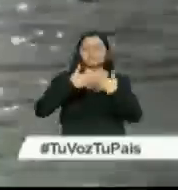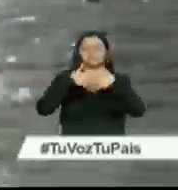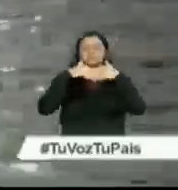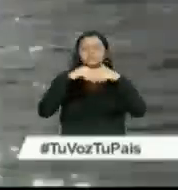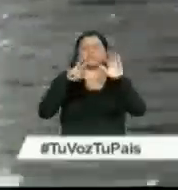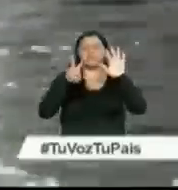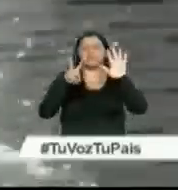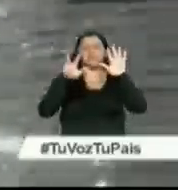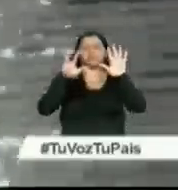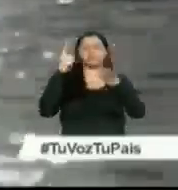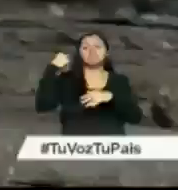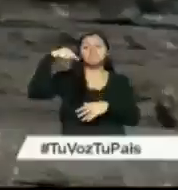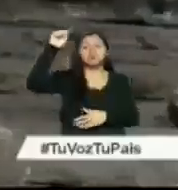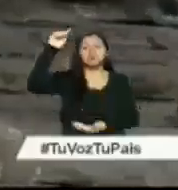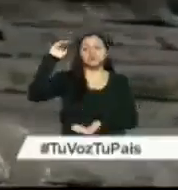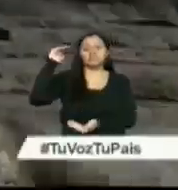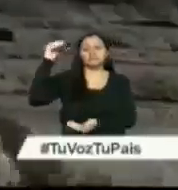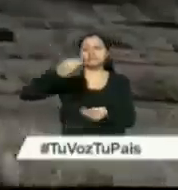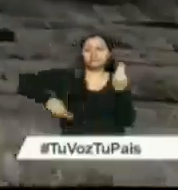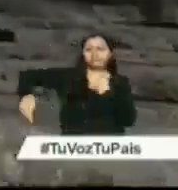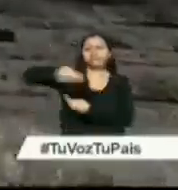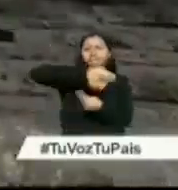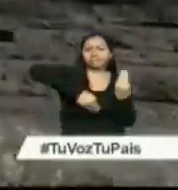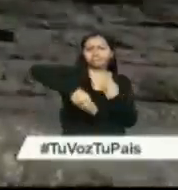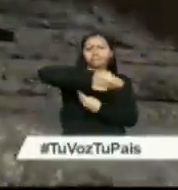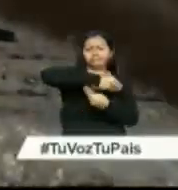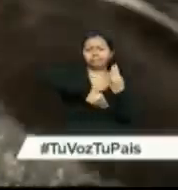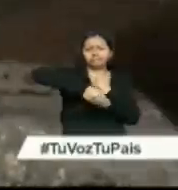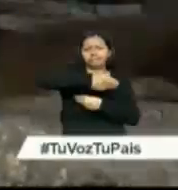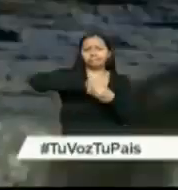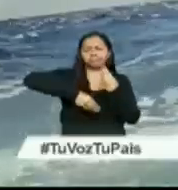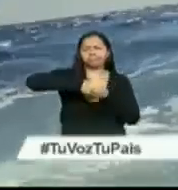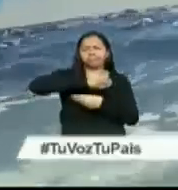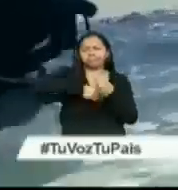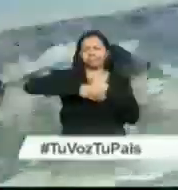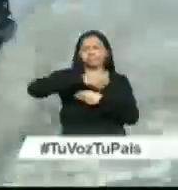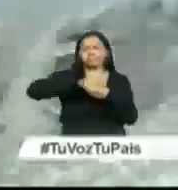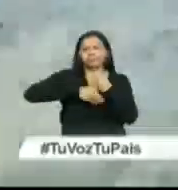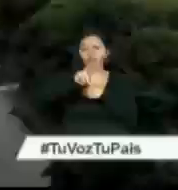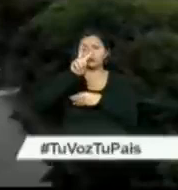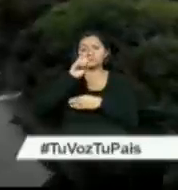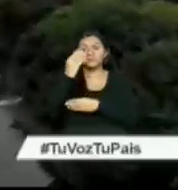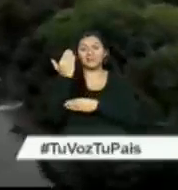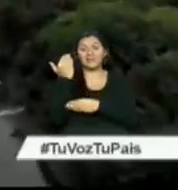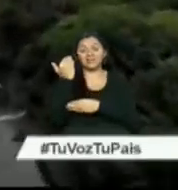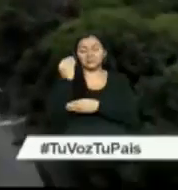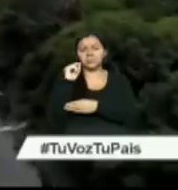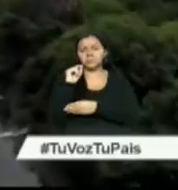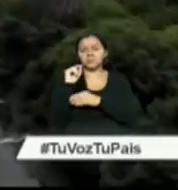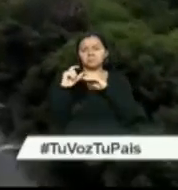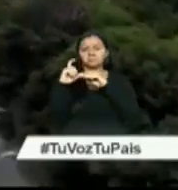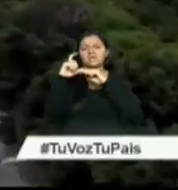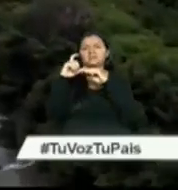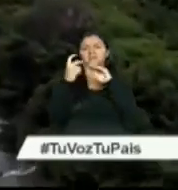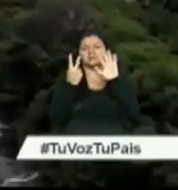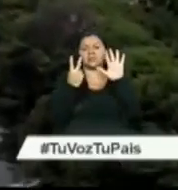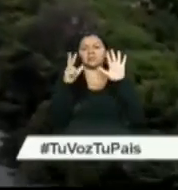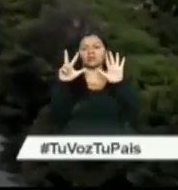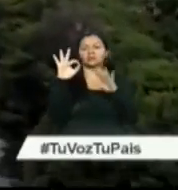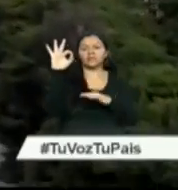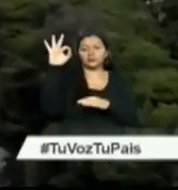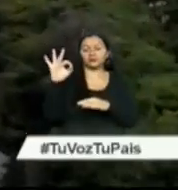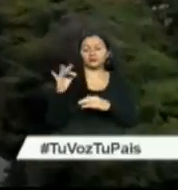millones de dólares, un 78% más con respecto al 2015. En lo que respecta al sector